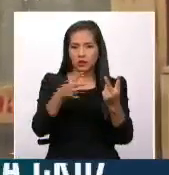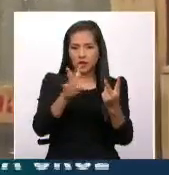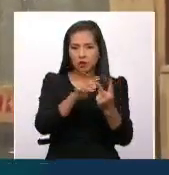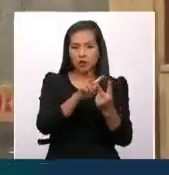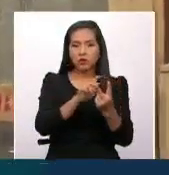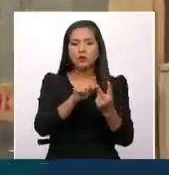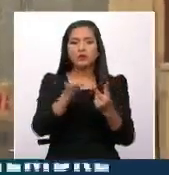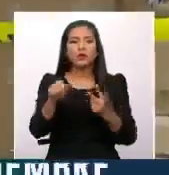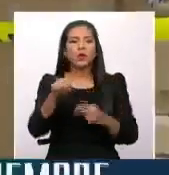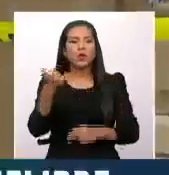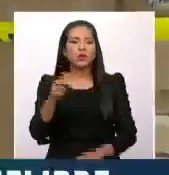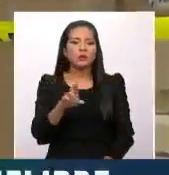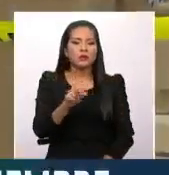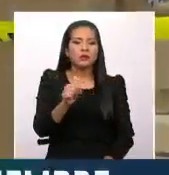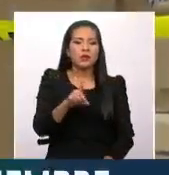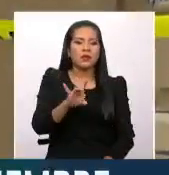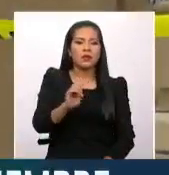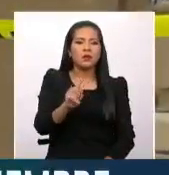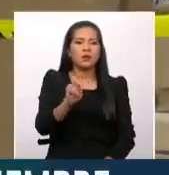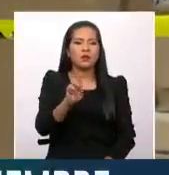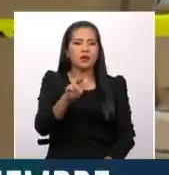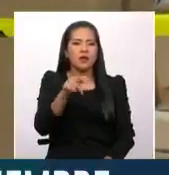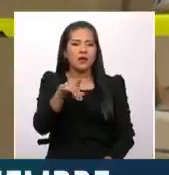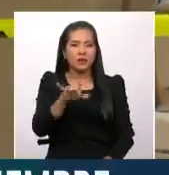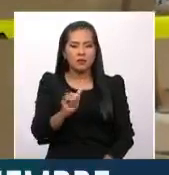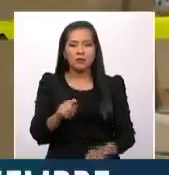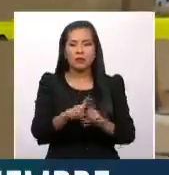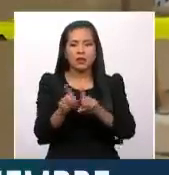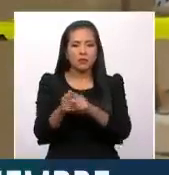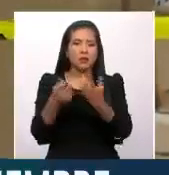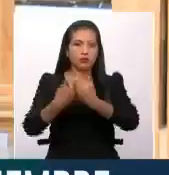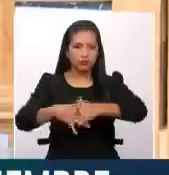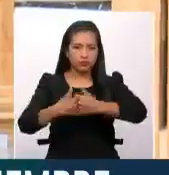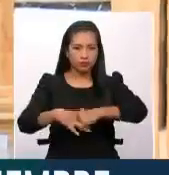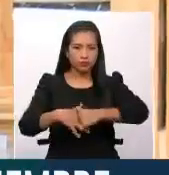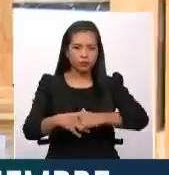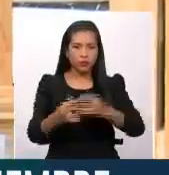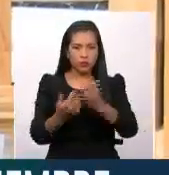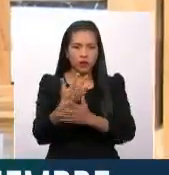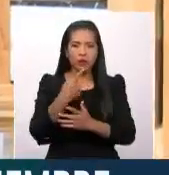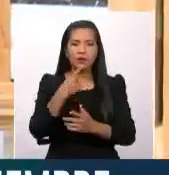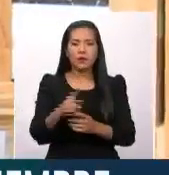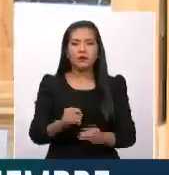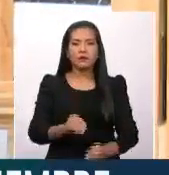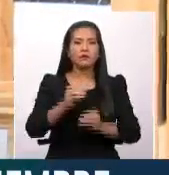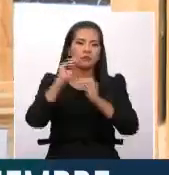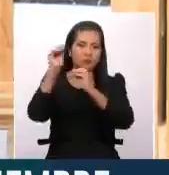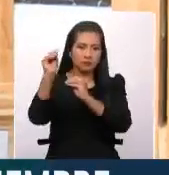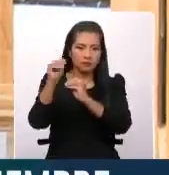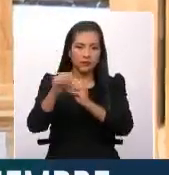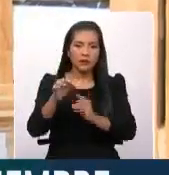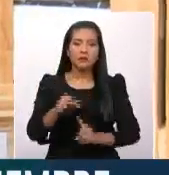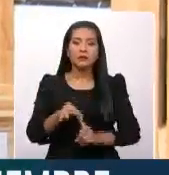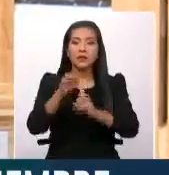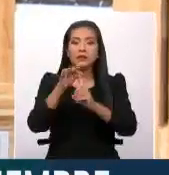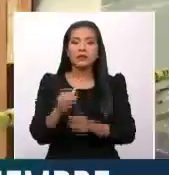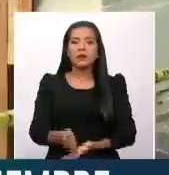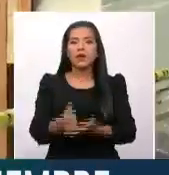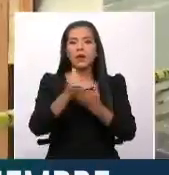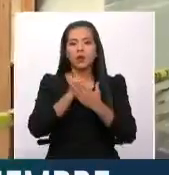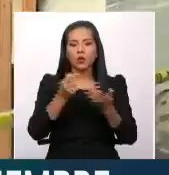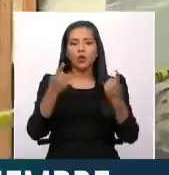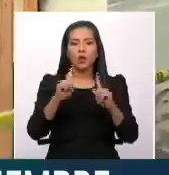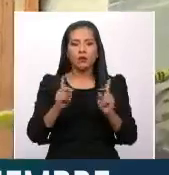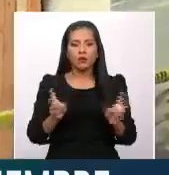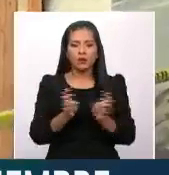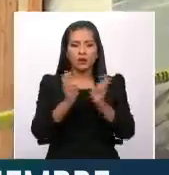es radioterapia interna, es decir, braquiterapia. Esto es para esencialmente tratamiento de cáncer de